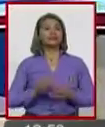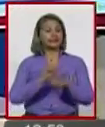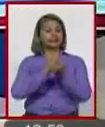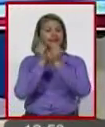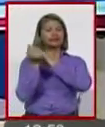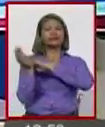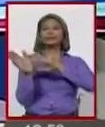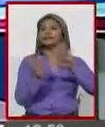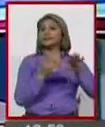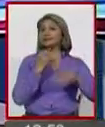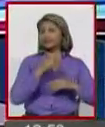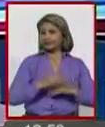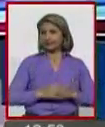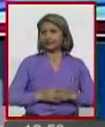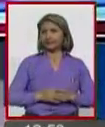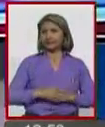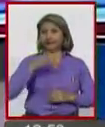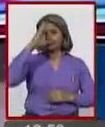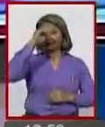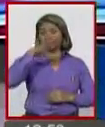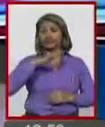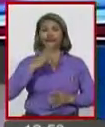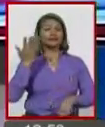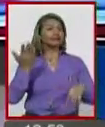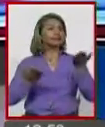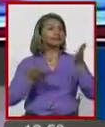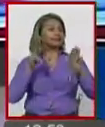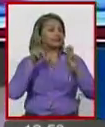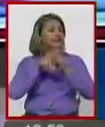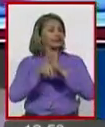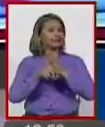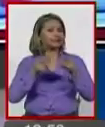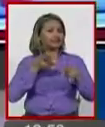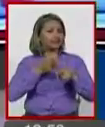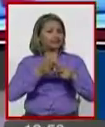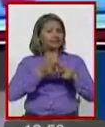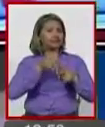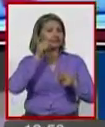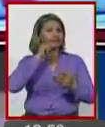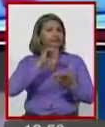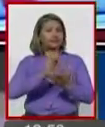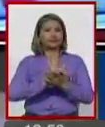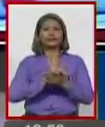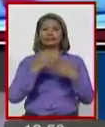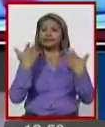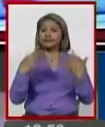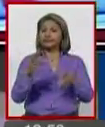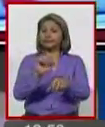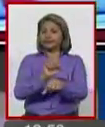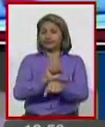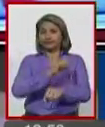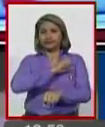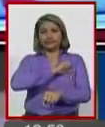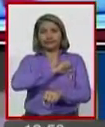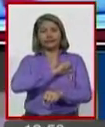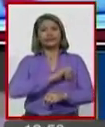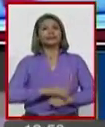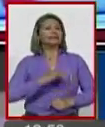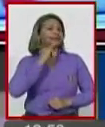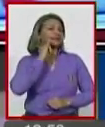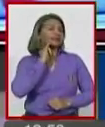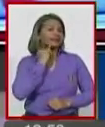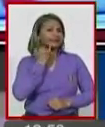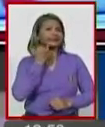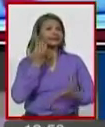Ahora cambiamos de tema para informarle que un hombre que presuntamente mató con una puñalada a su esposa ha sido aprehendido por la policía. Los